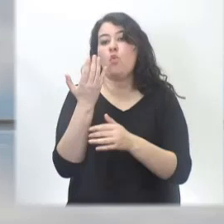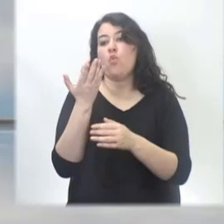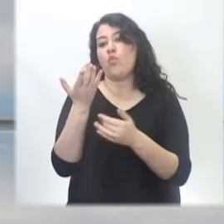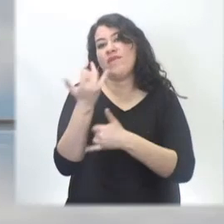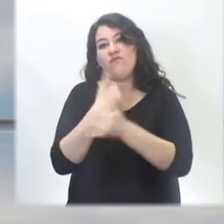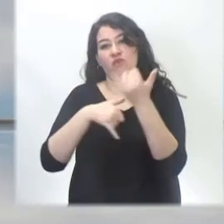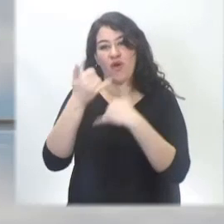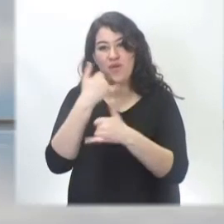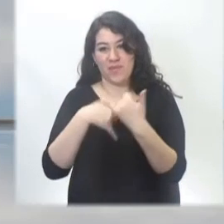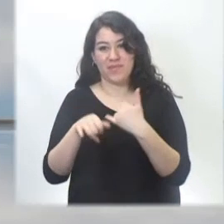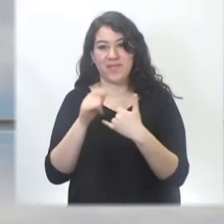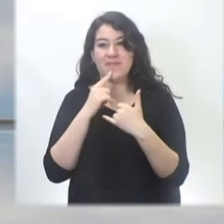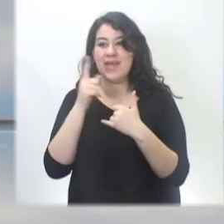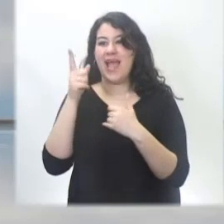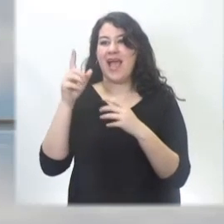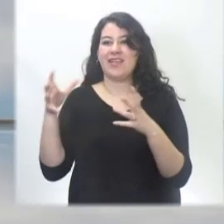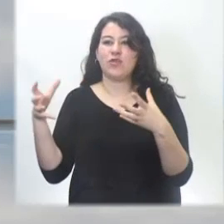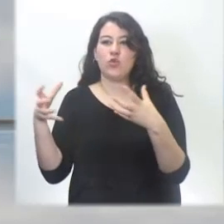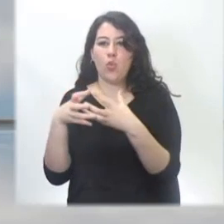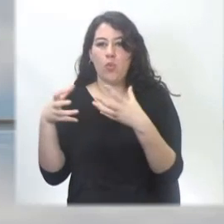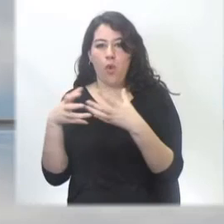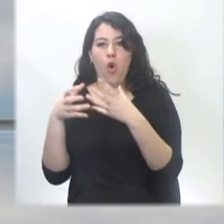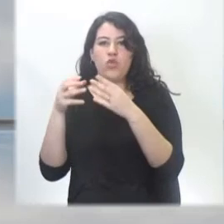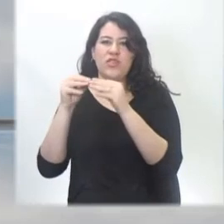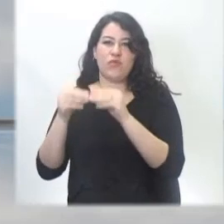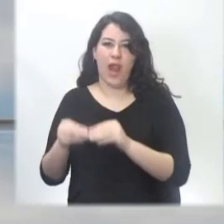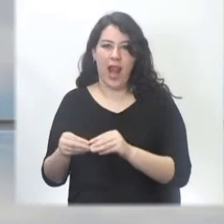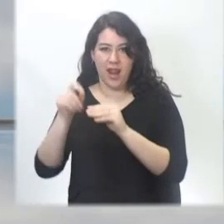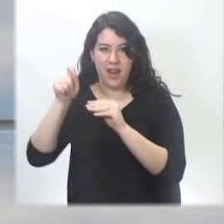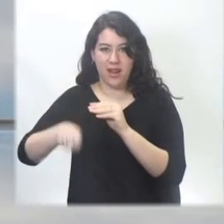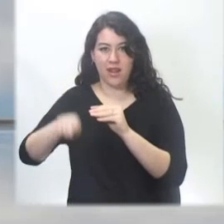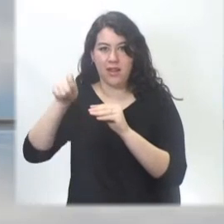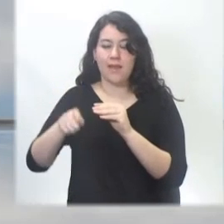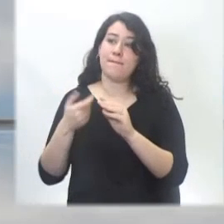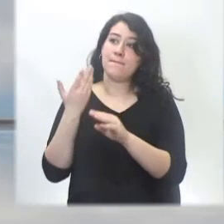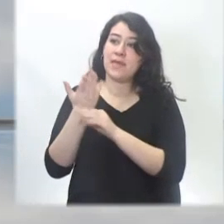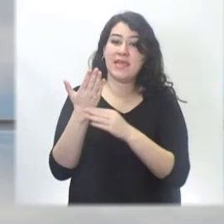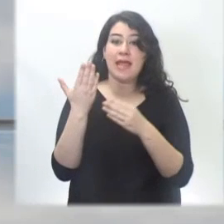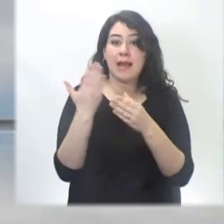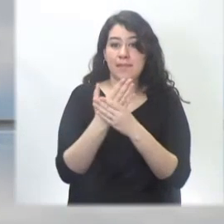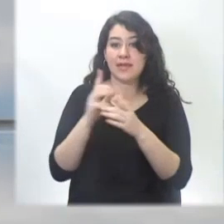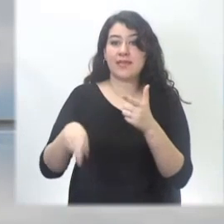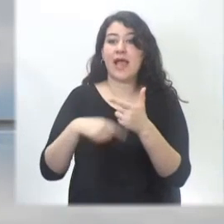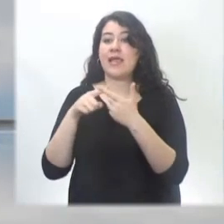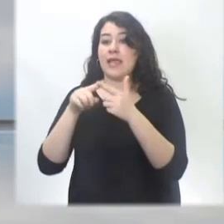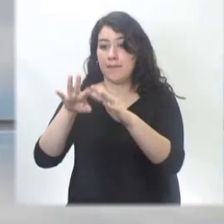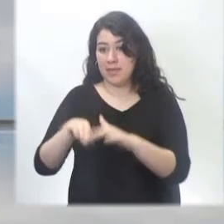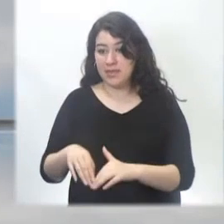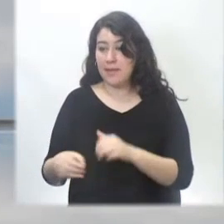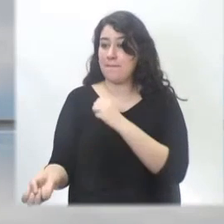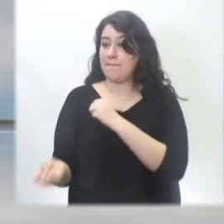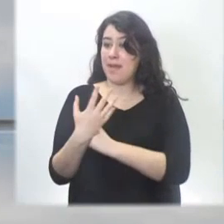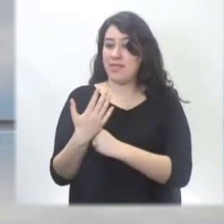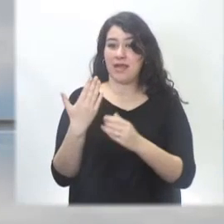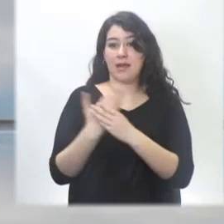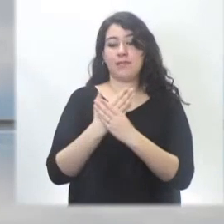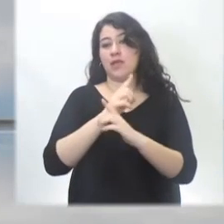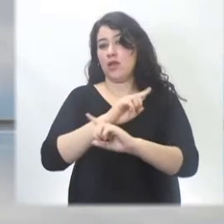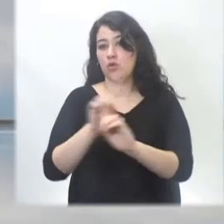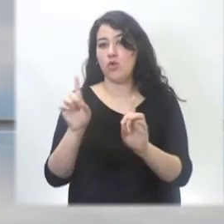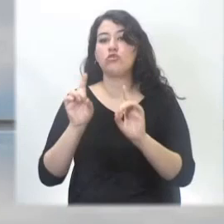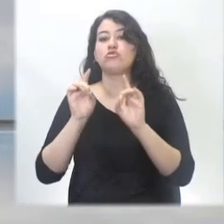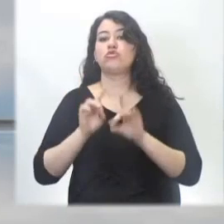que realicé al Tribunal de Cuentas, pedí el expediente, pedí la carpeta también. No me mandaron la carpeta, solamente el expediente.